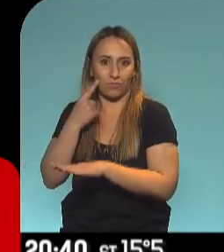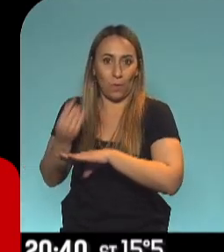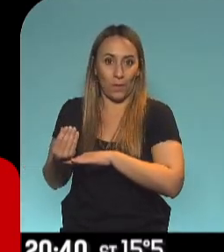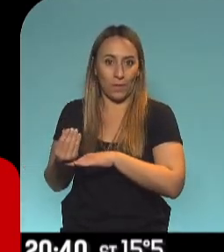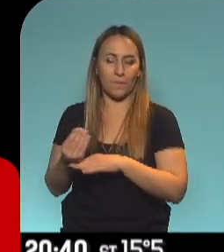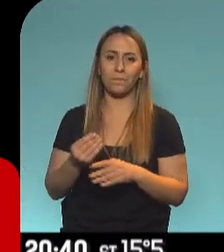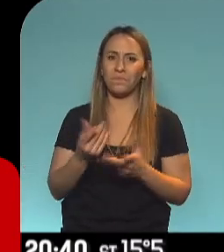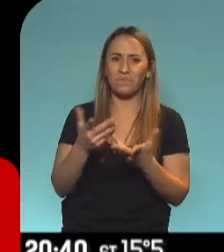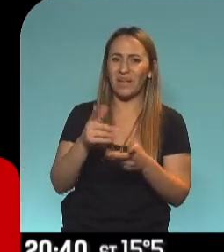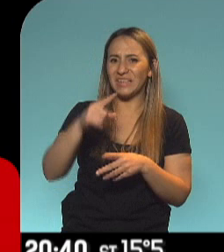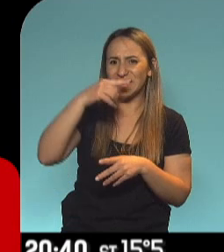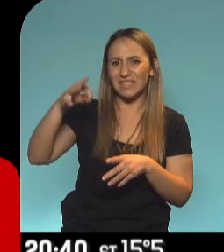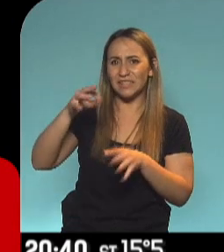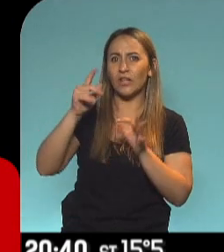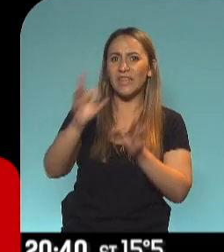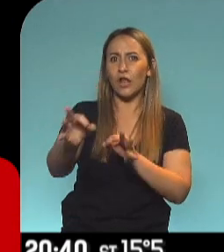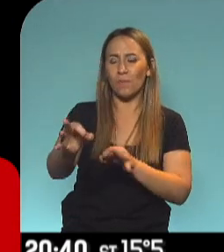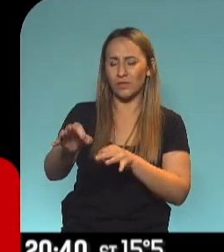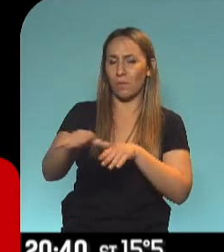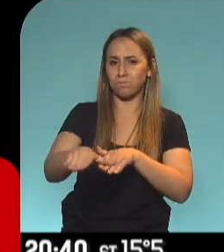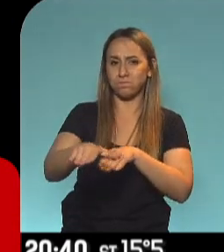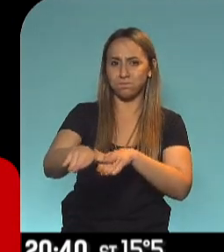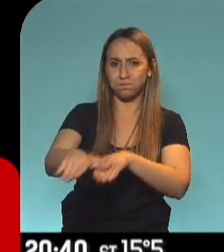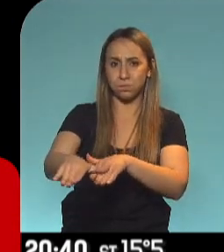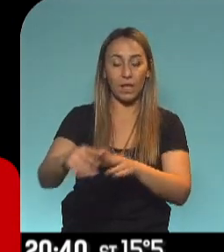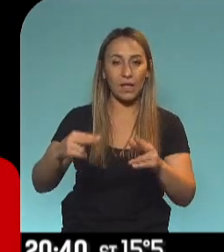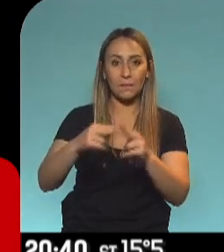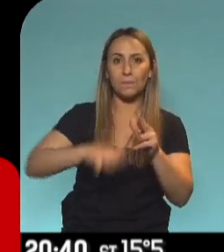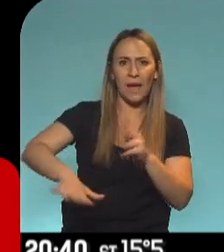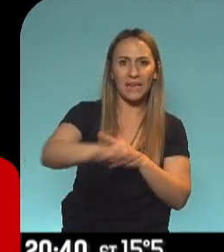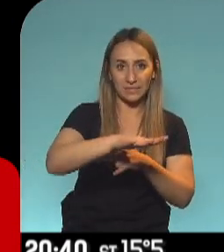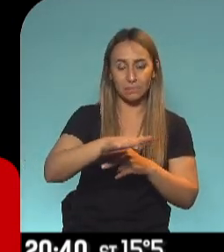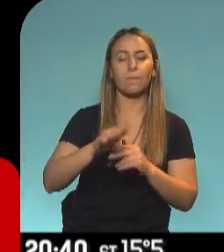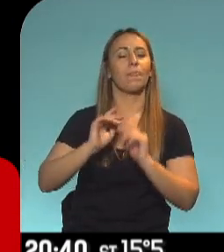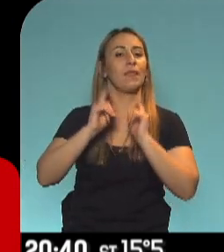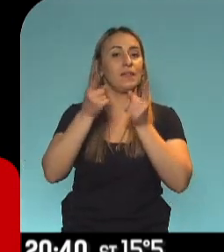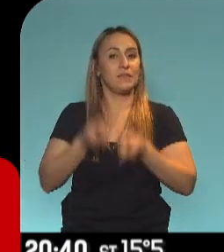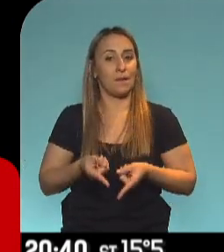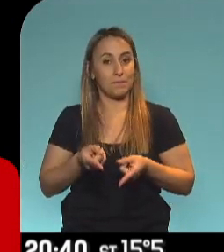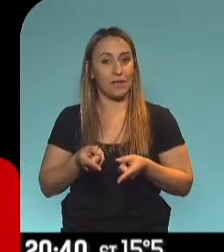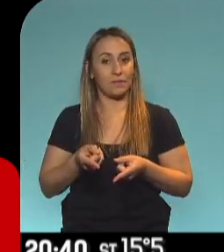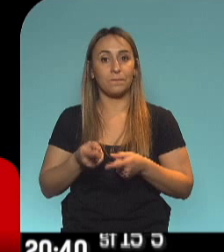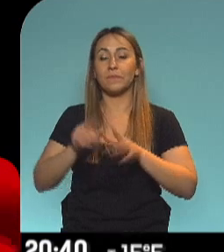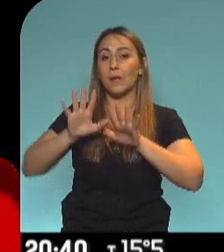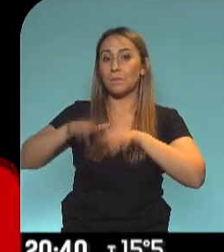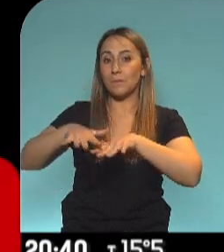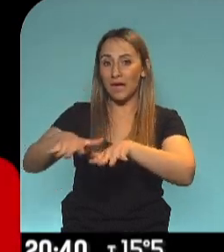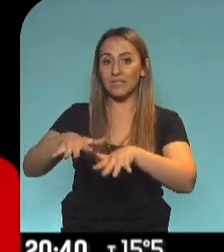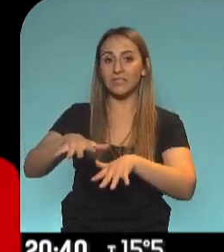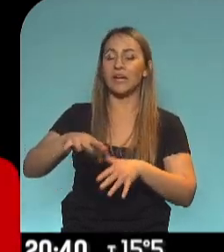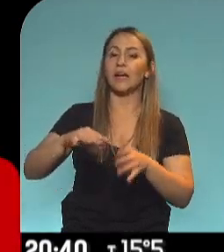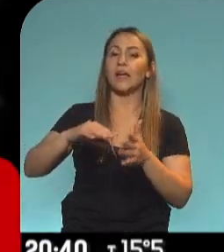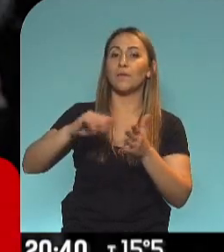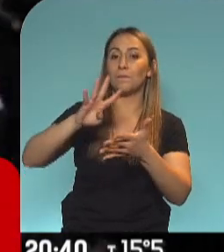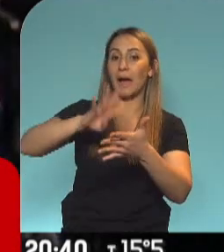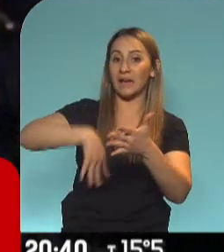atascos en distintos puntos de la ciudad. Por otra parte, una manifestación en Barcelona contra